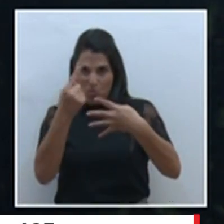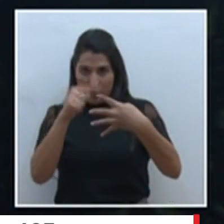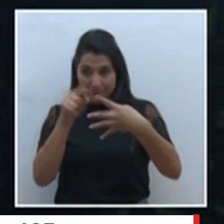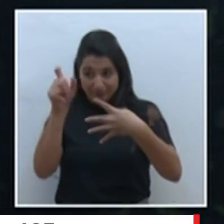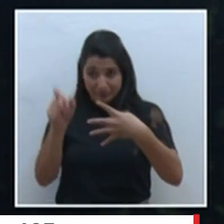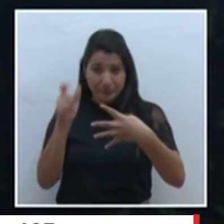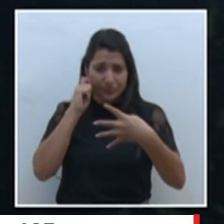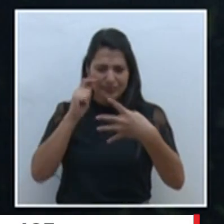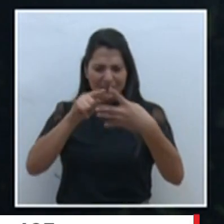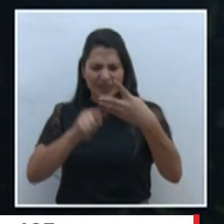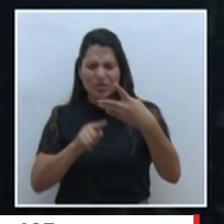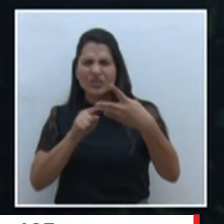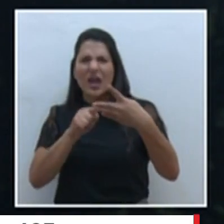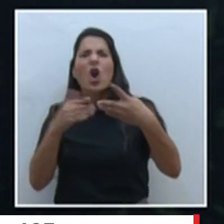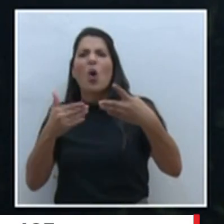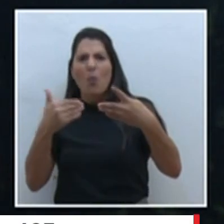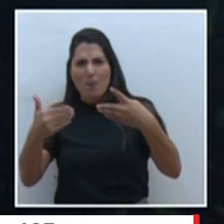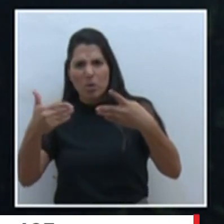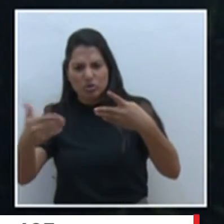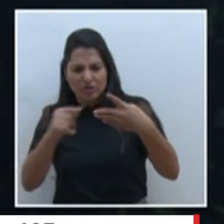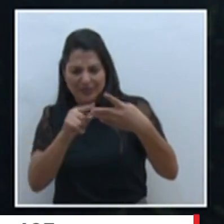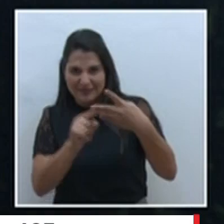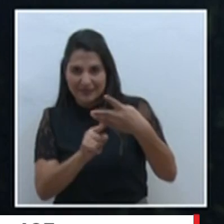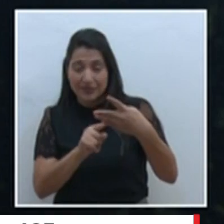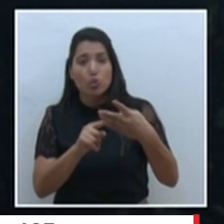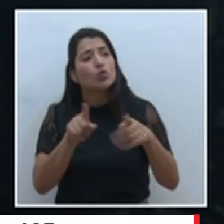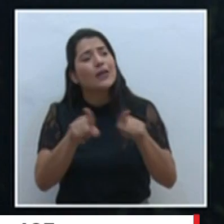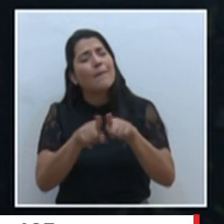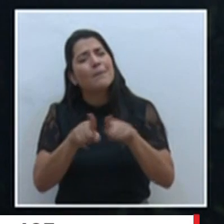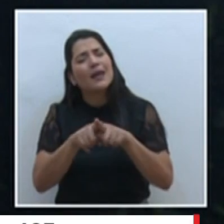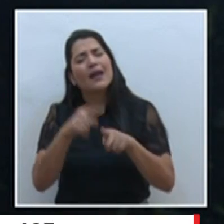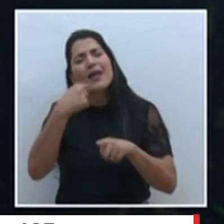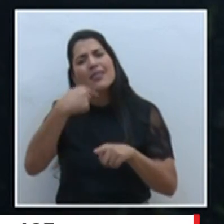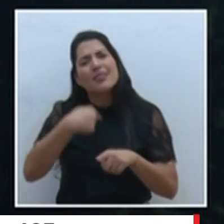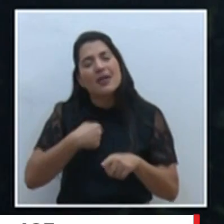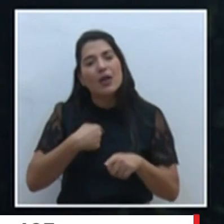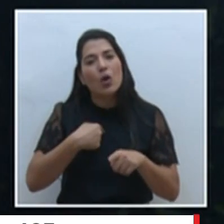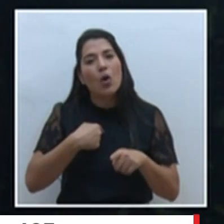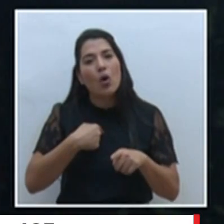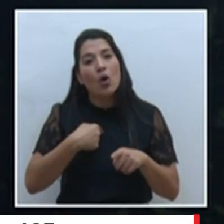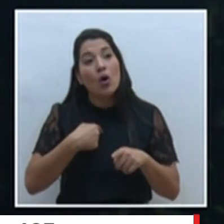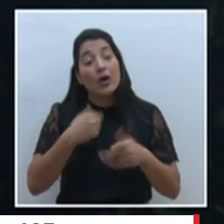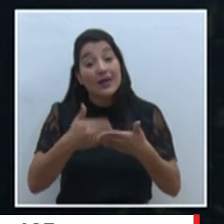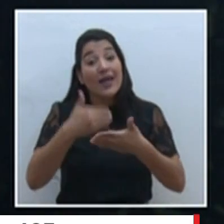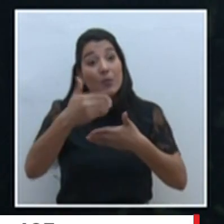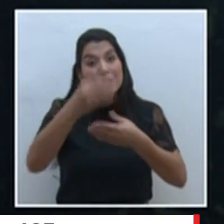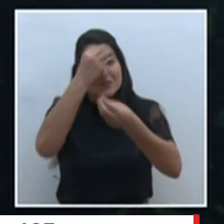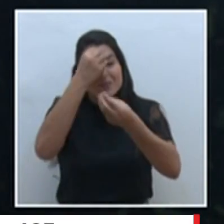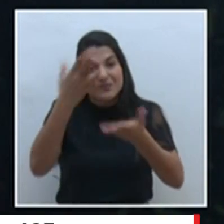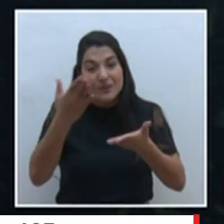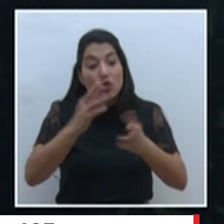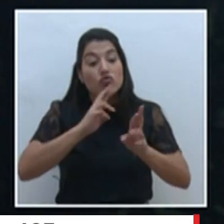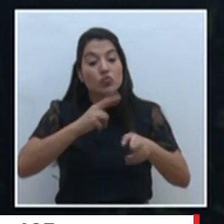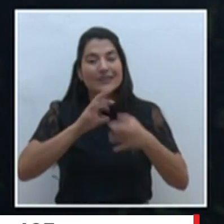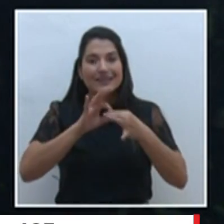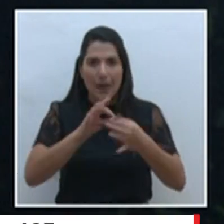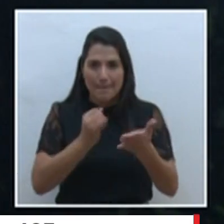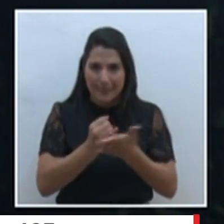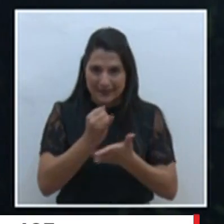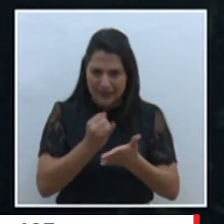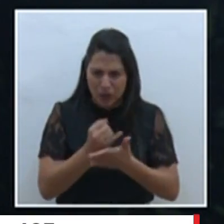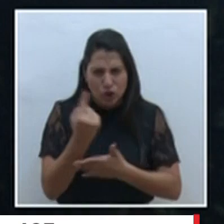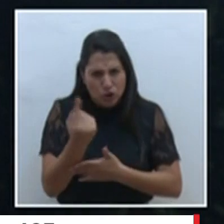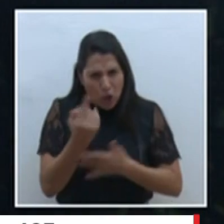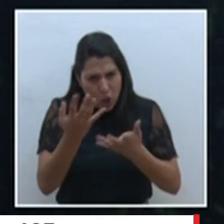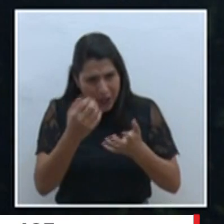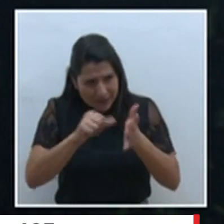usted decía que van a dar los resultados de la investigación que logren con esto de la filtración de información. Quería nada más que me recalcara